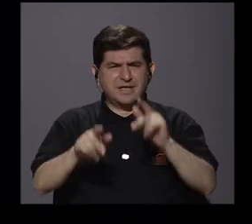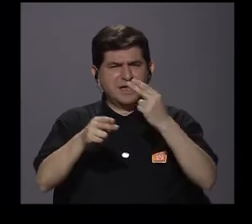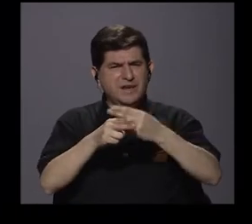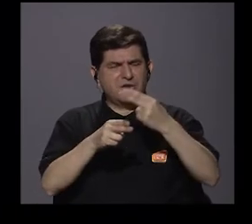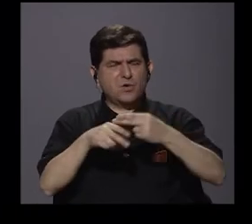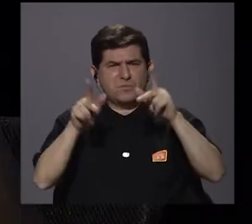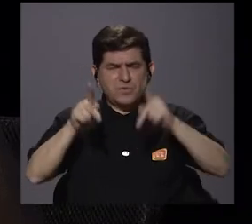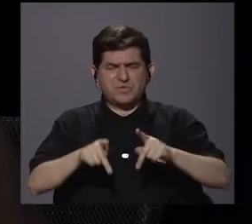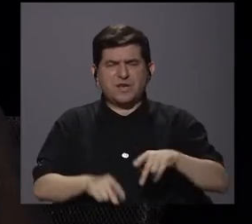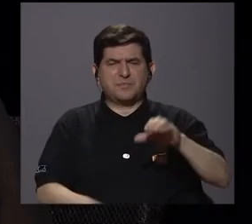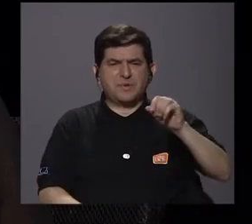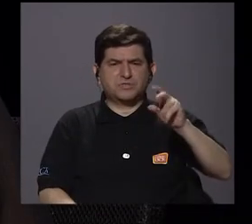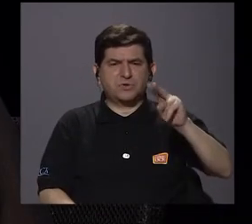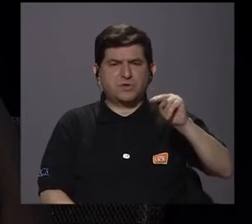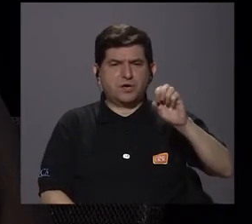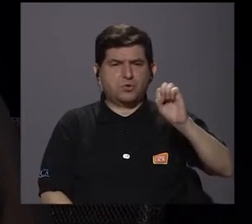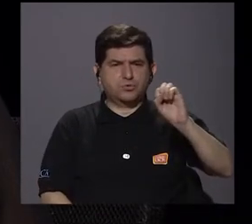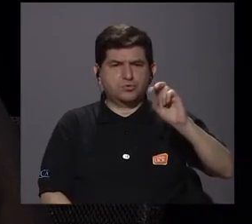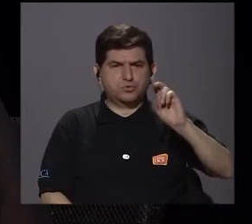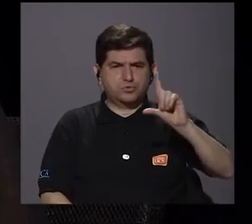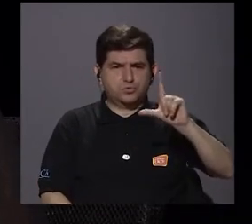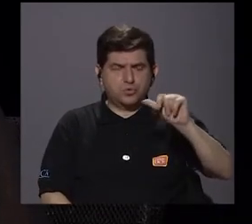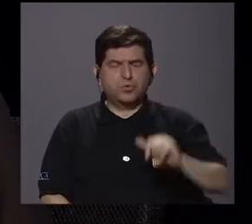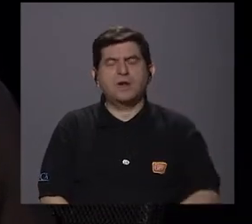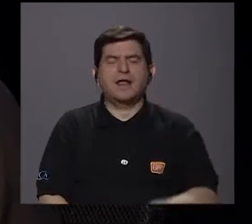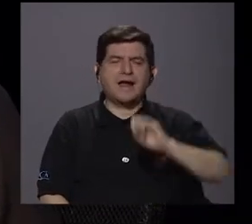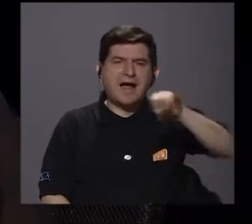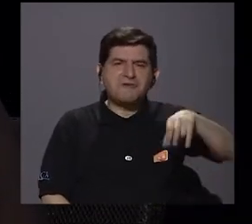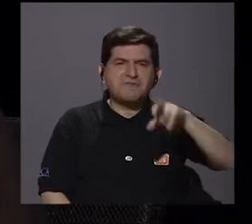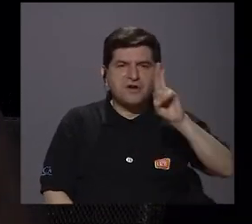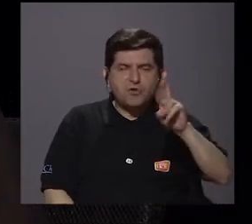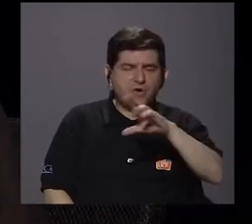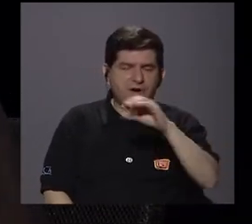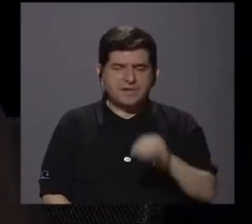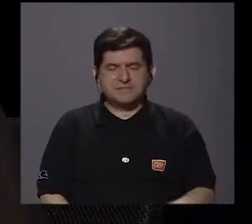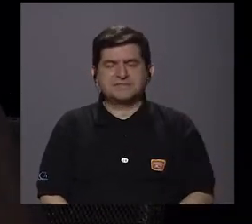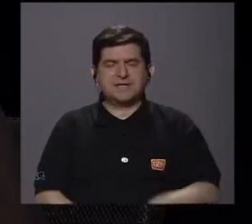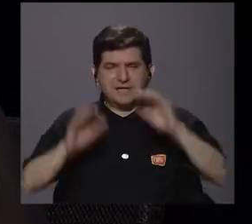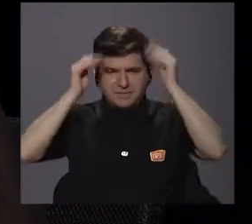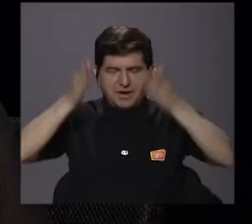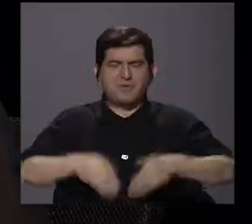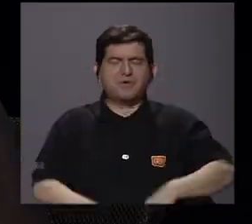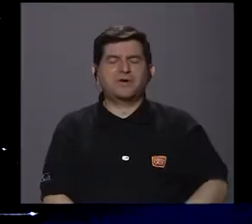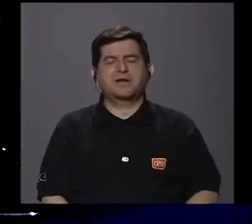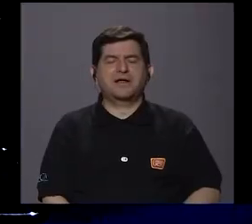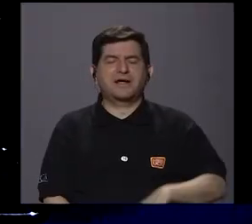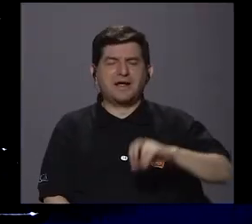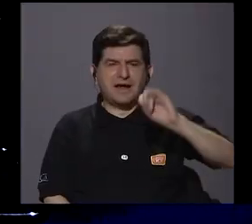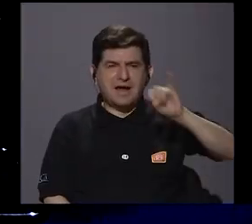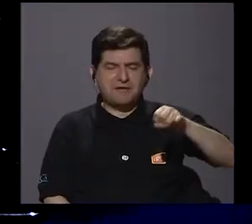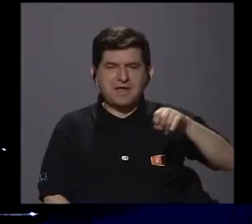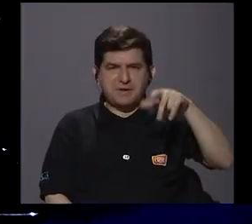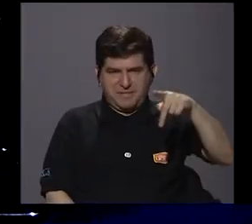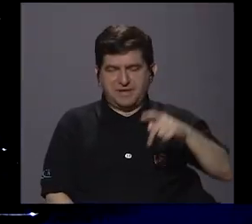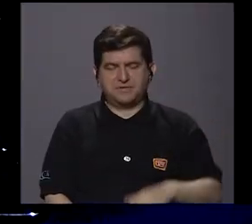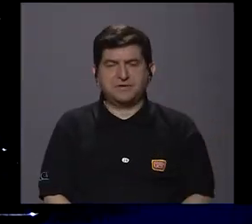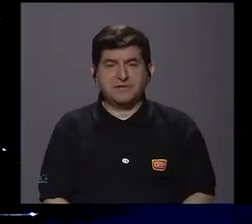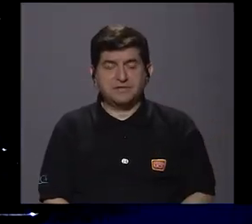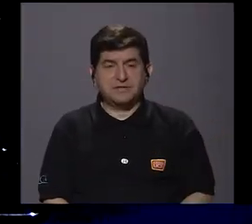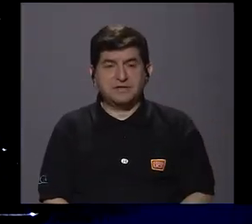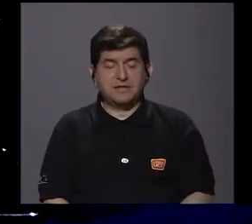Tatiana? El cónsul se llama don Javier Rojas y el embajador don Esteban Penroyd. ¿Fue el cónsul el que